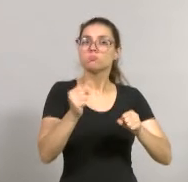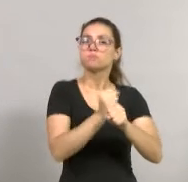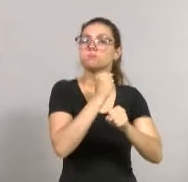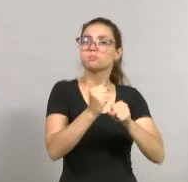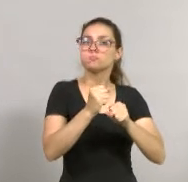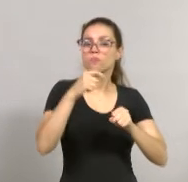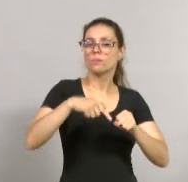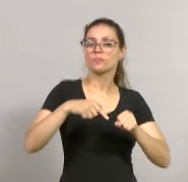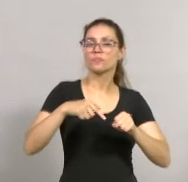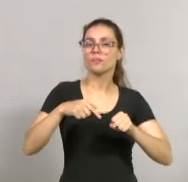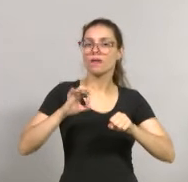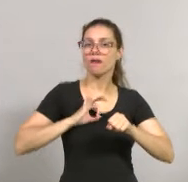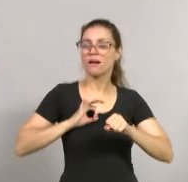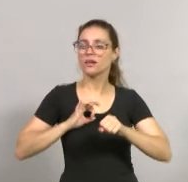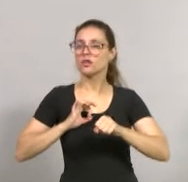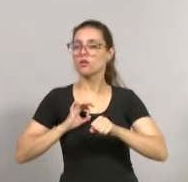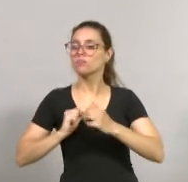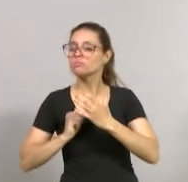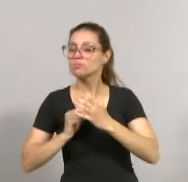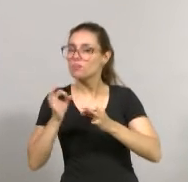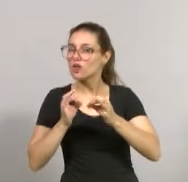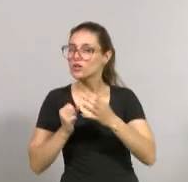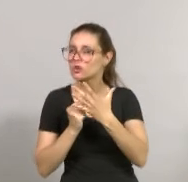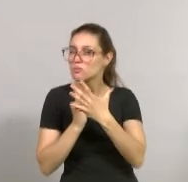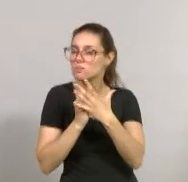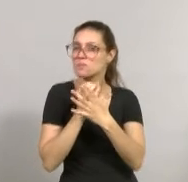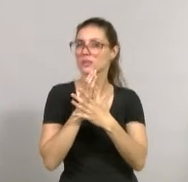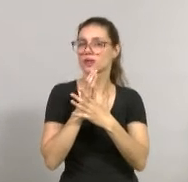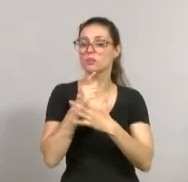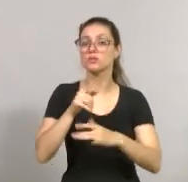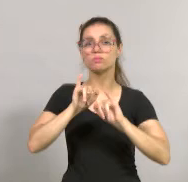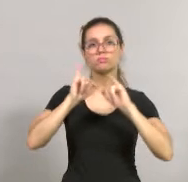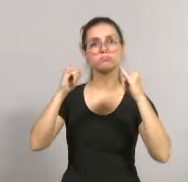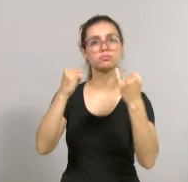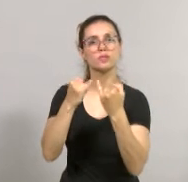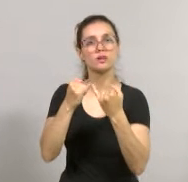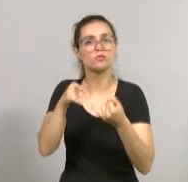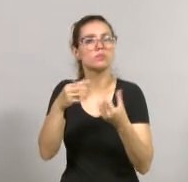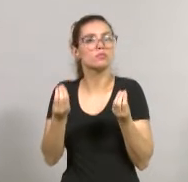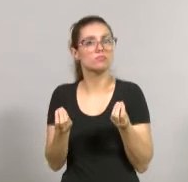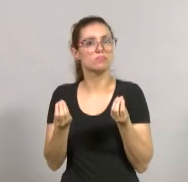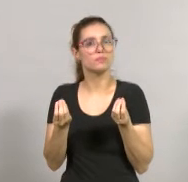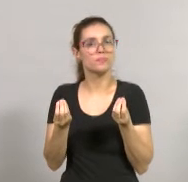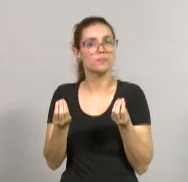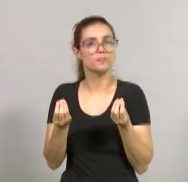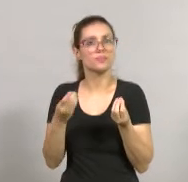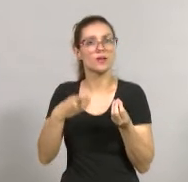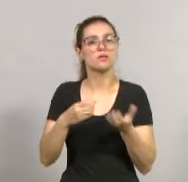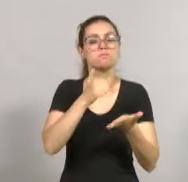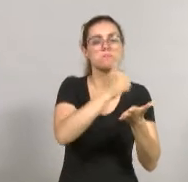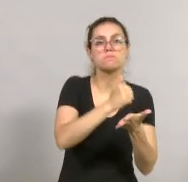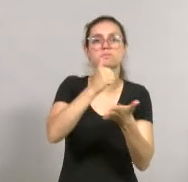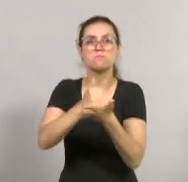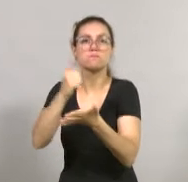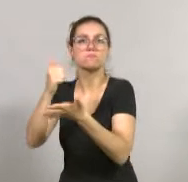Este año empezamos con ese proyecto a trabajarlo, y el resultado fue empezar a participar en mesas